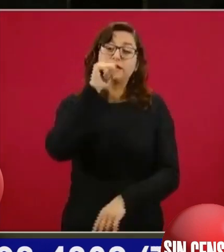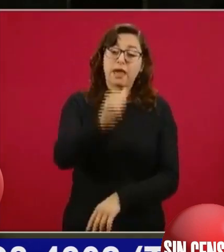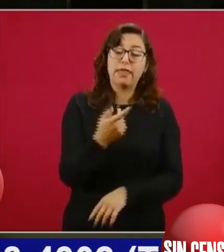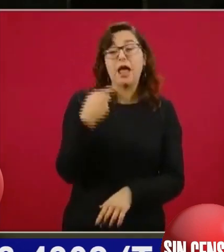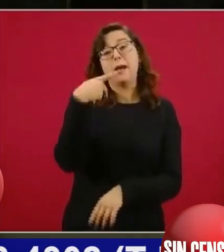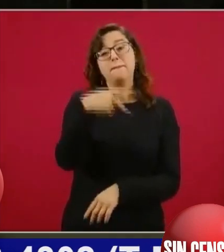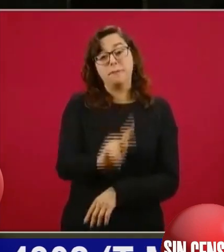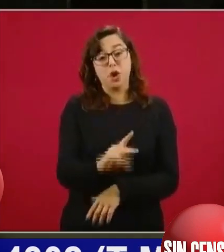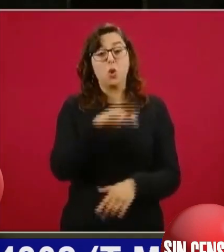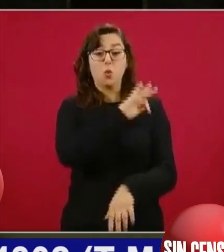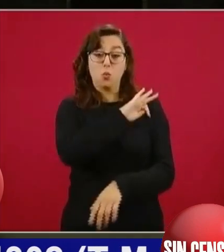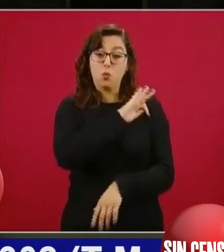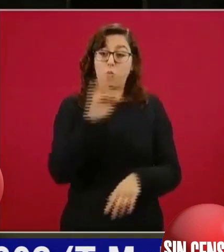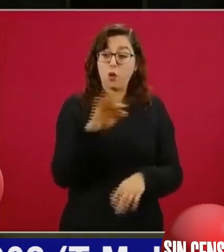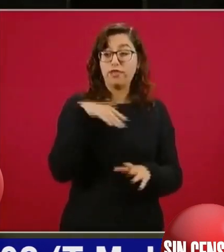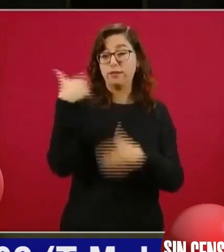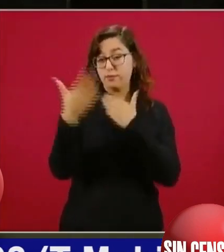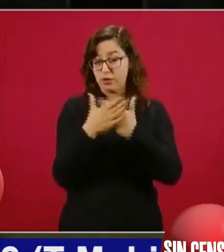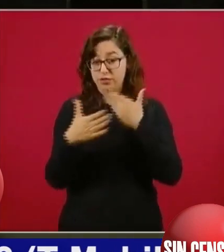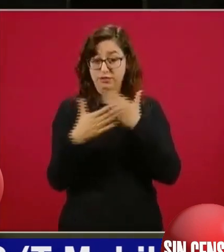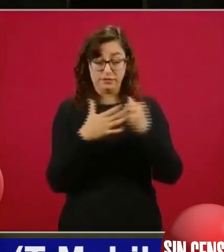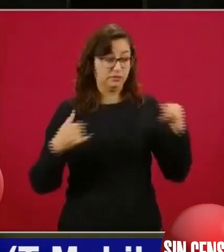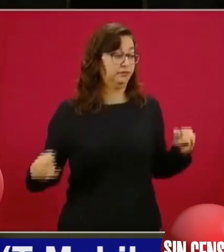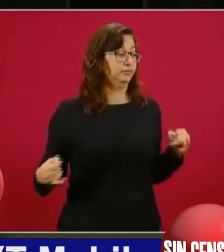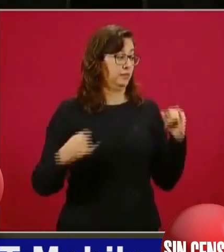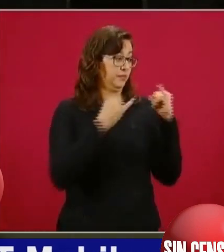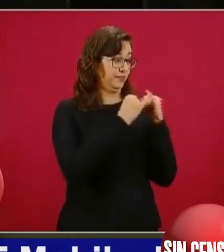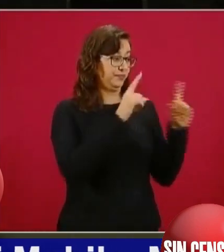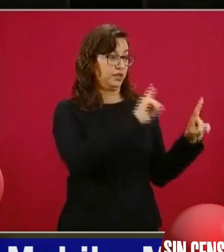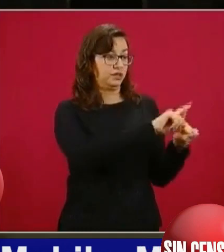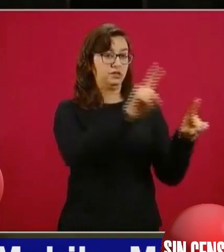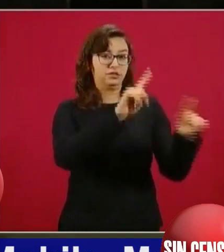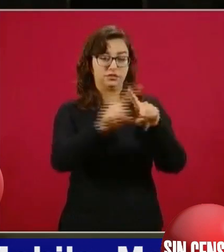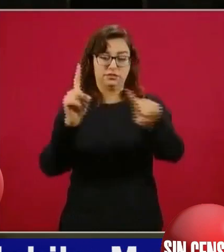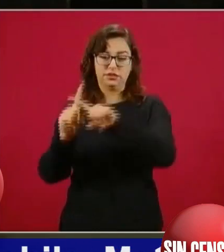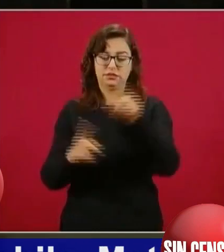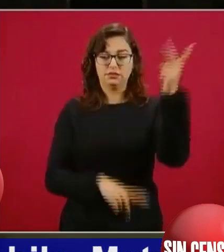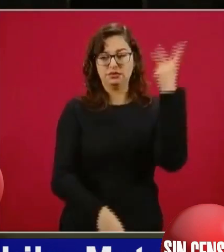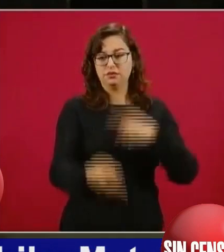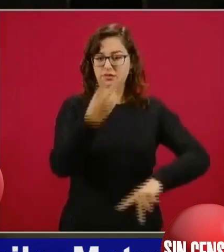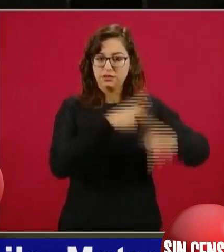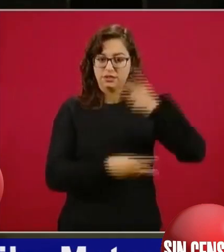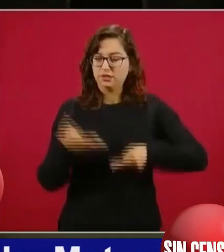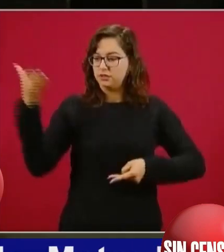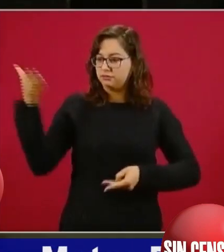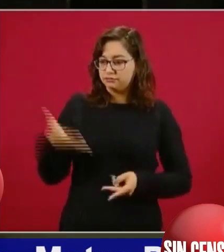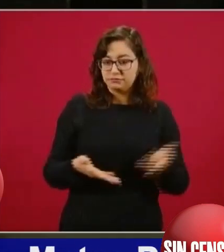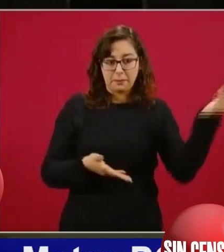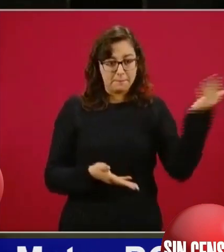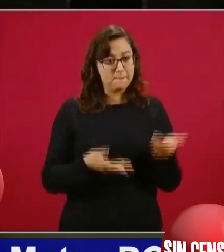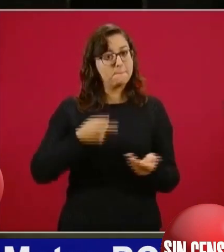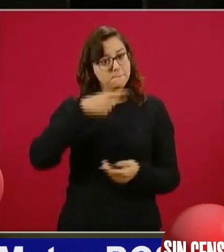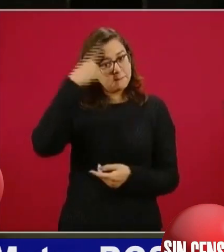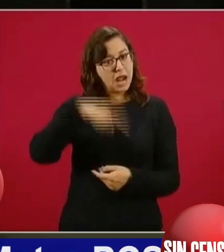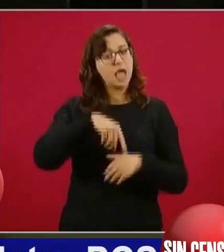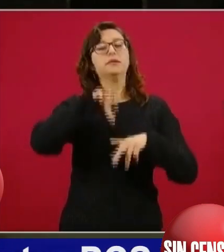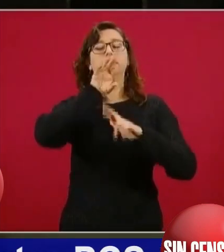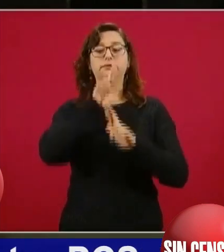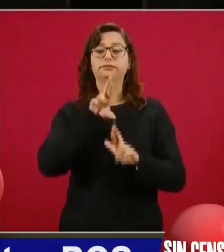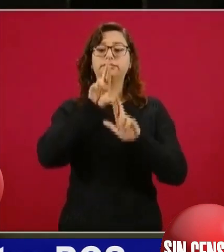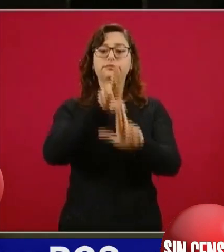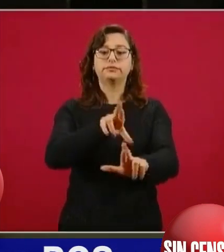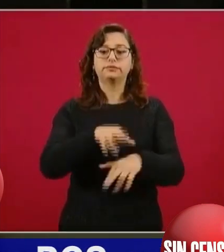pudieran presentarse para responder algunas de estas preguntas. Una es